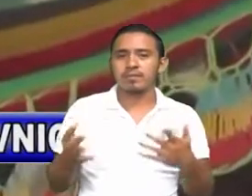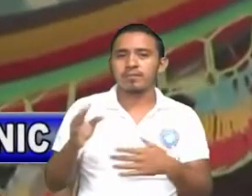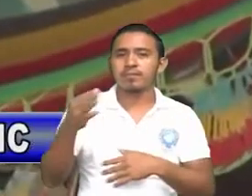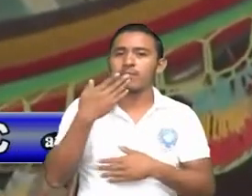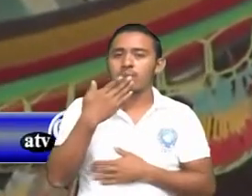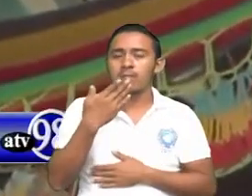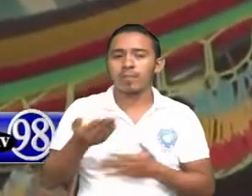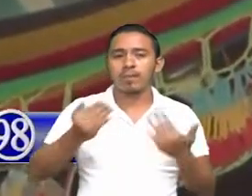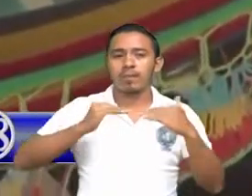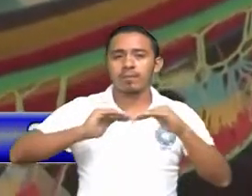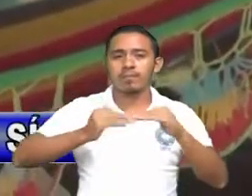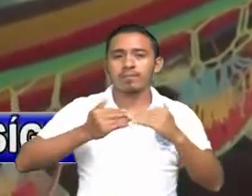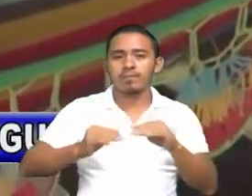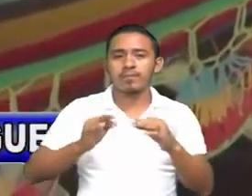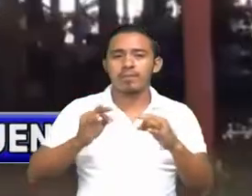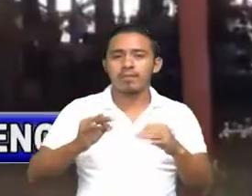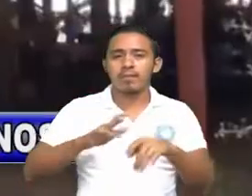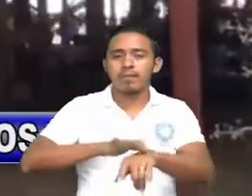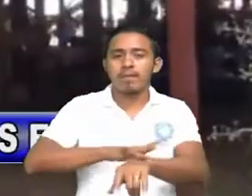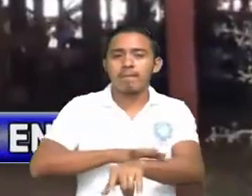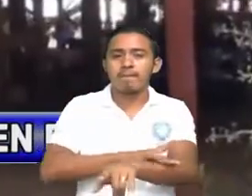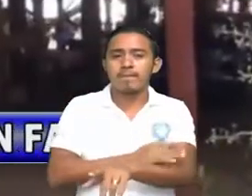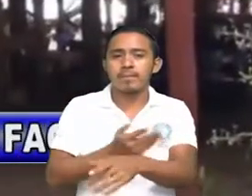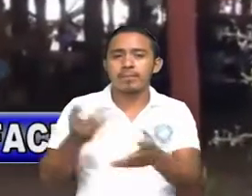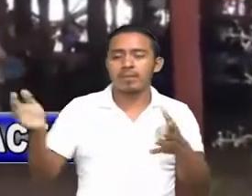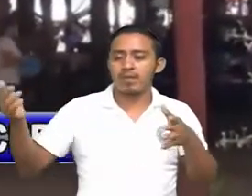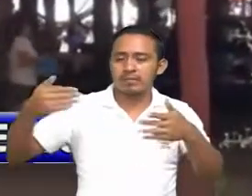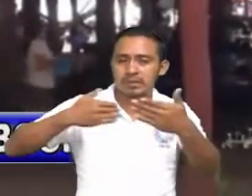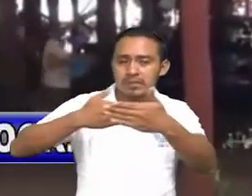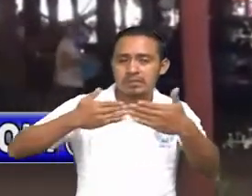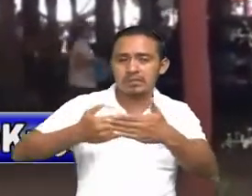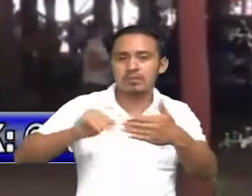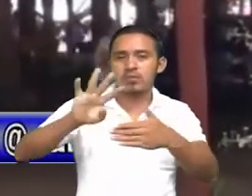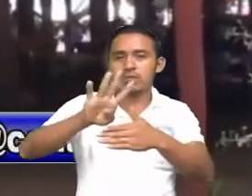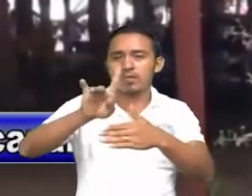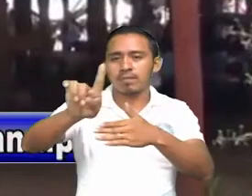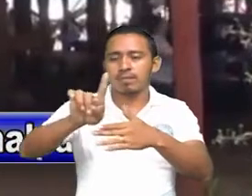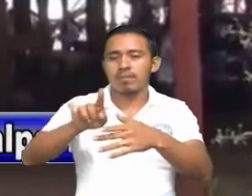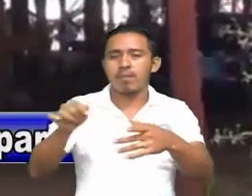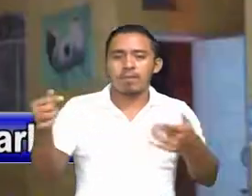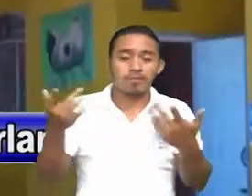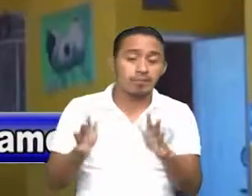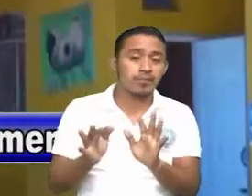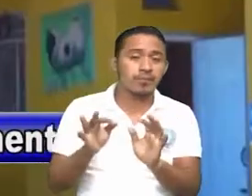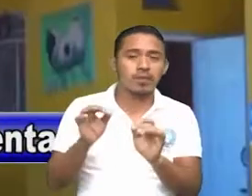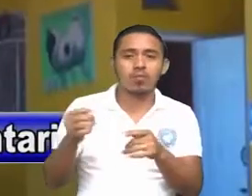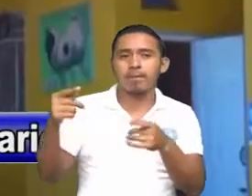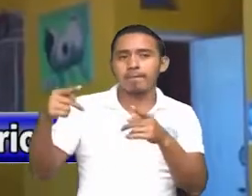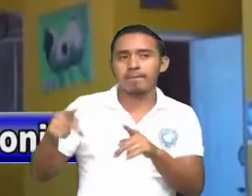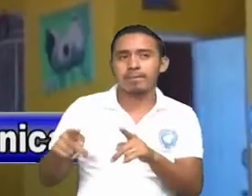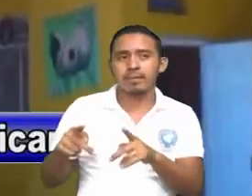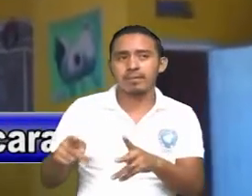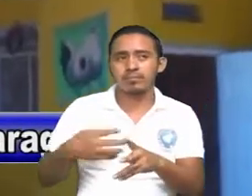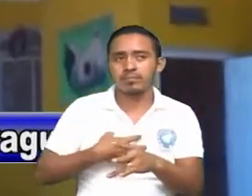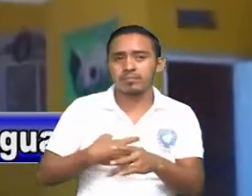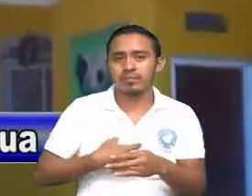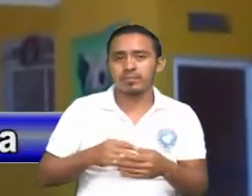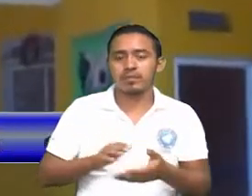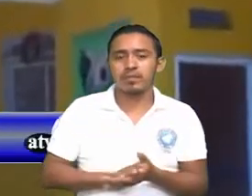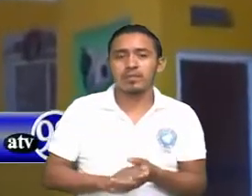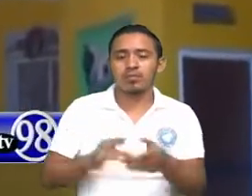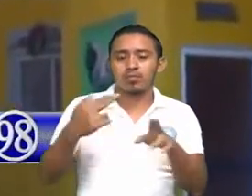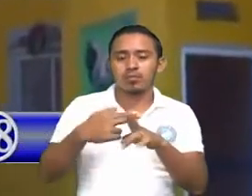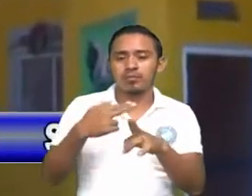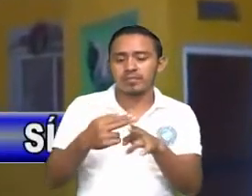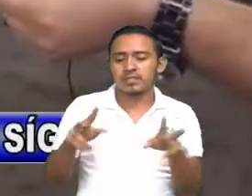hamaca y sentir la brisa del océano, están más de 42 prestadores de servicios. Uno de ellos es el hospedaje y restaurante El